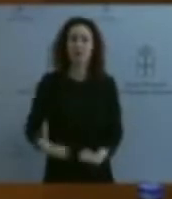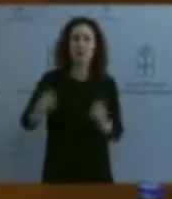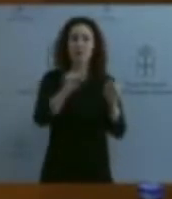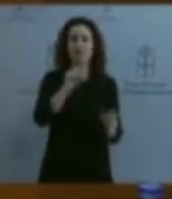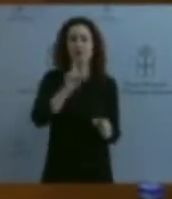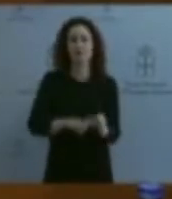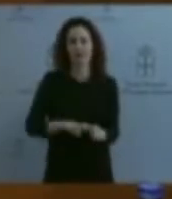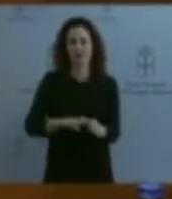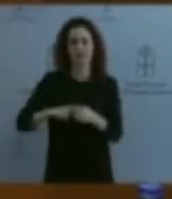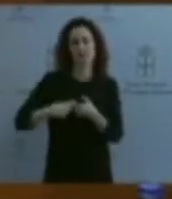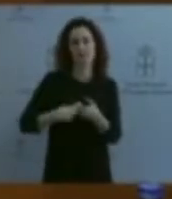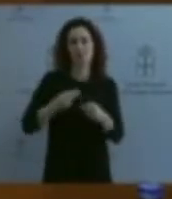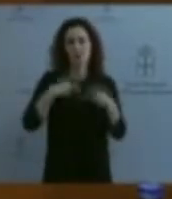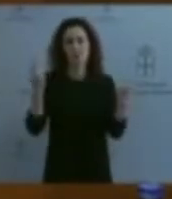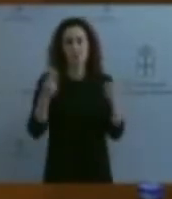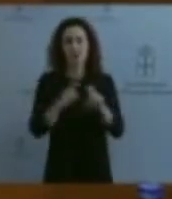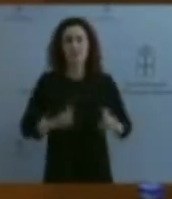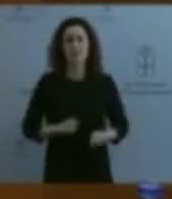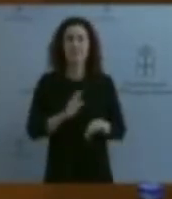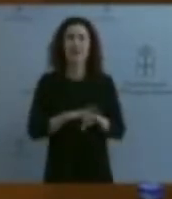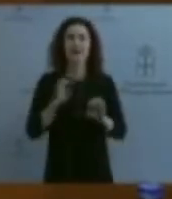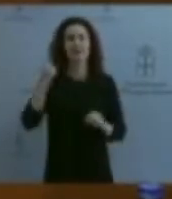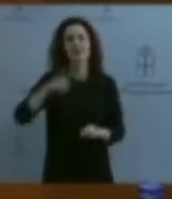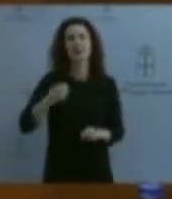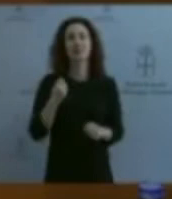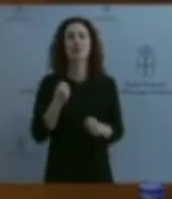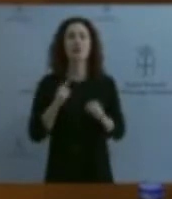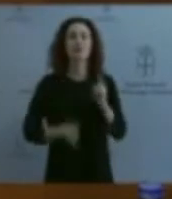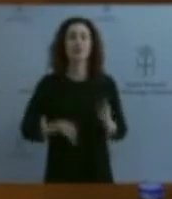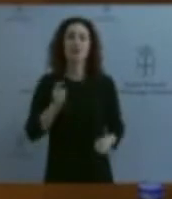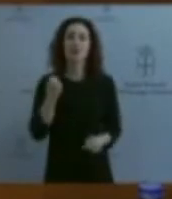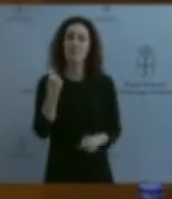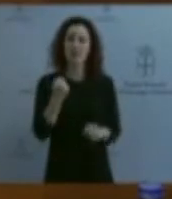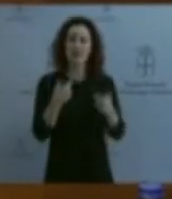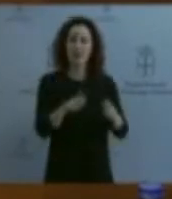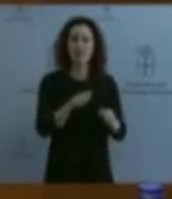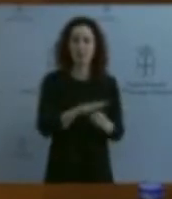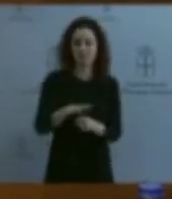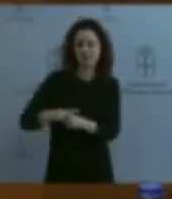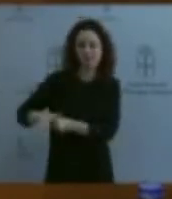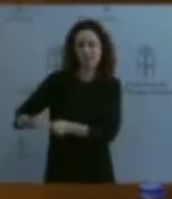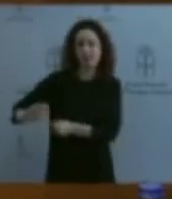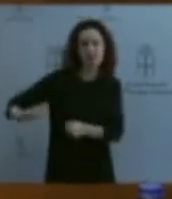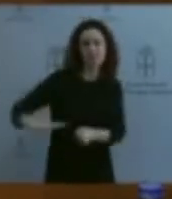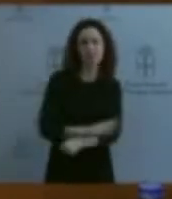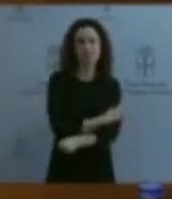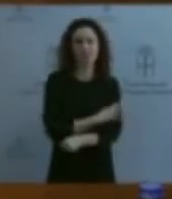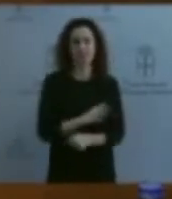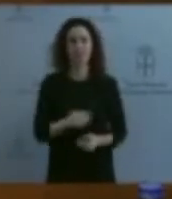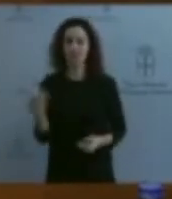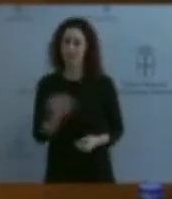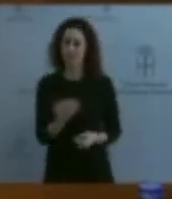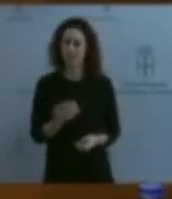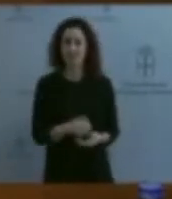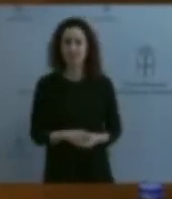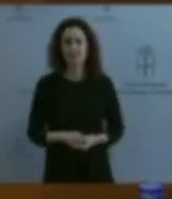productiva, también en el sector sanitario, para asegurar el suministro de equipos de protección adecuados y, tal y como ha revelado el caso de Alcoa,